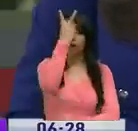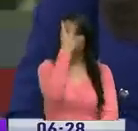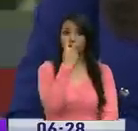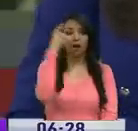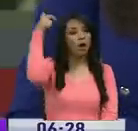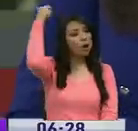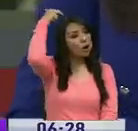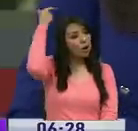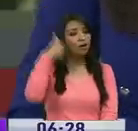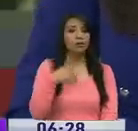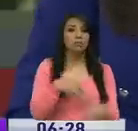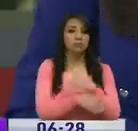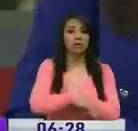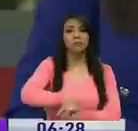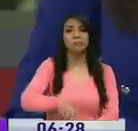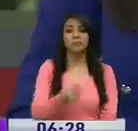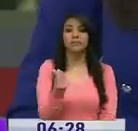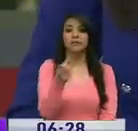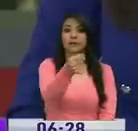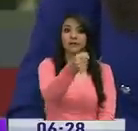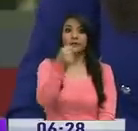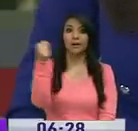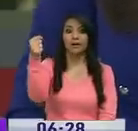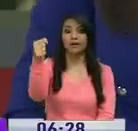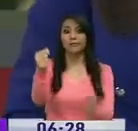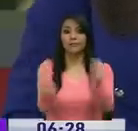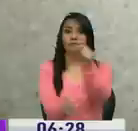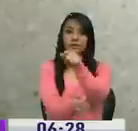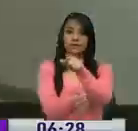huéspedes y se llevaron el dinero de la caja